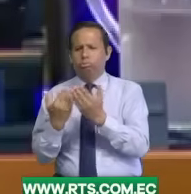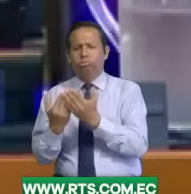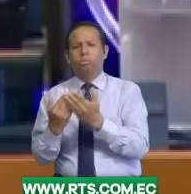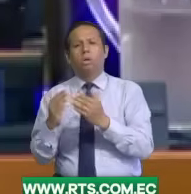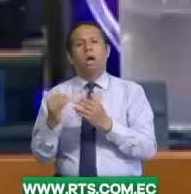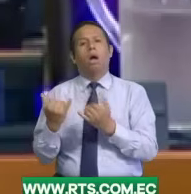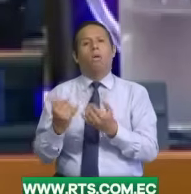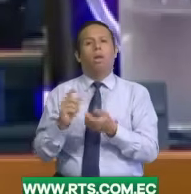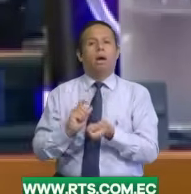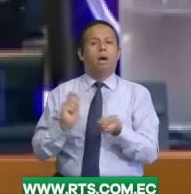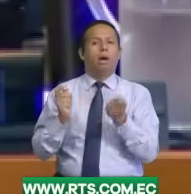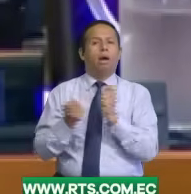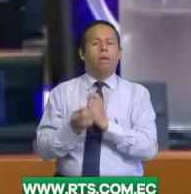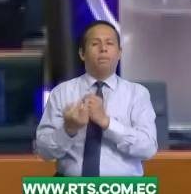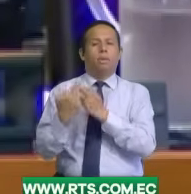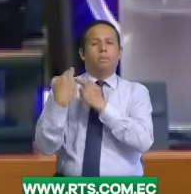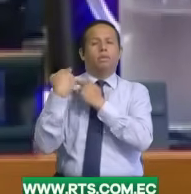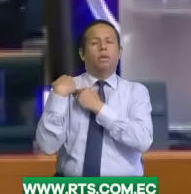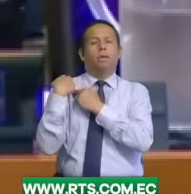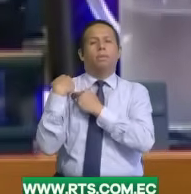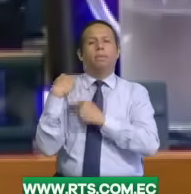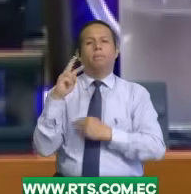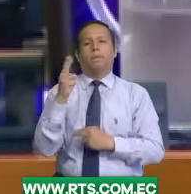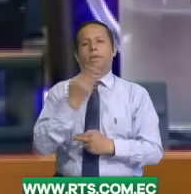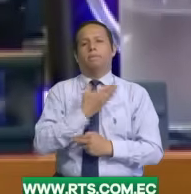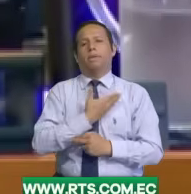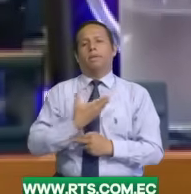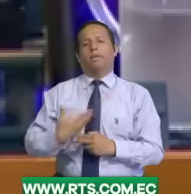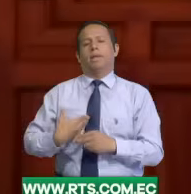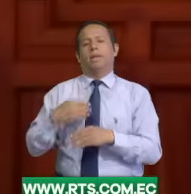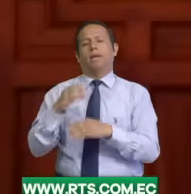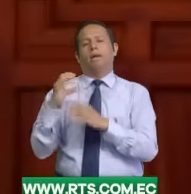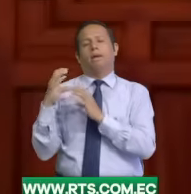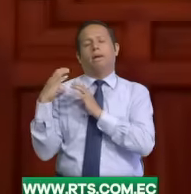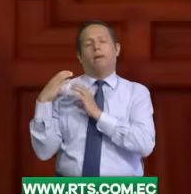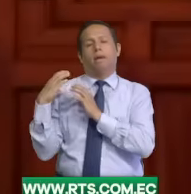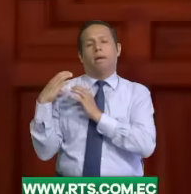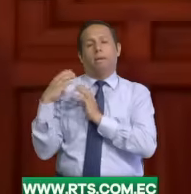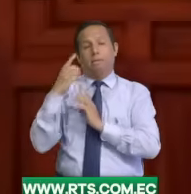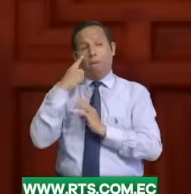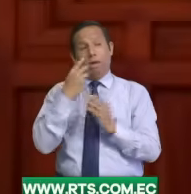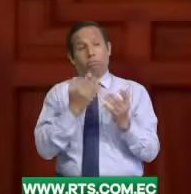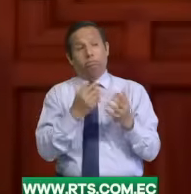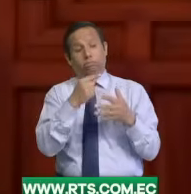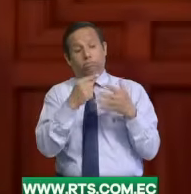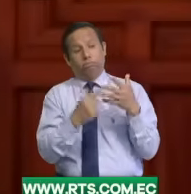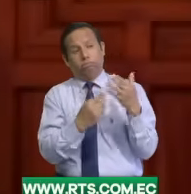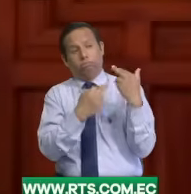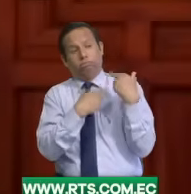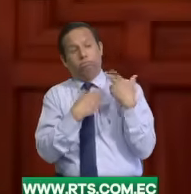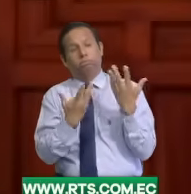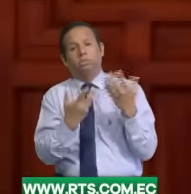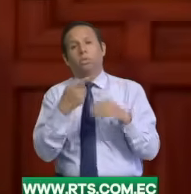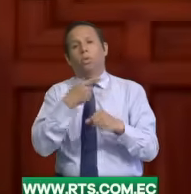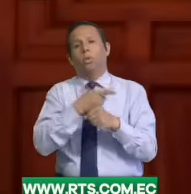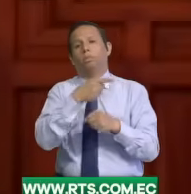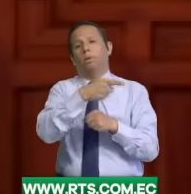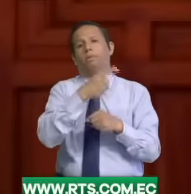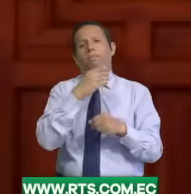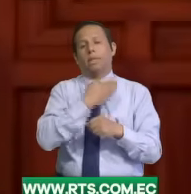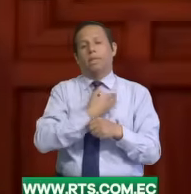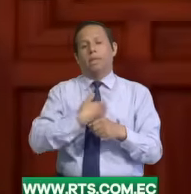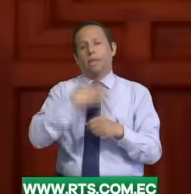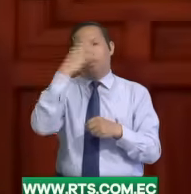de vicepresidenta encargada a la espera de las directrices y funciones dispuestas por el primer mandatario,